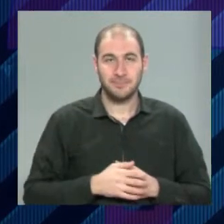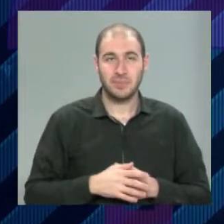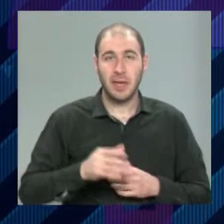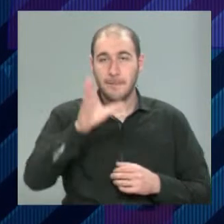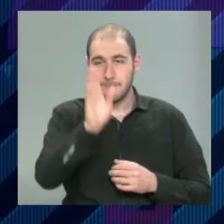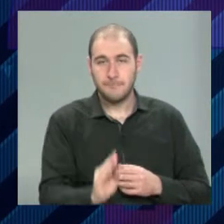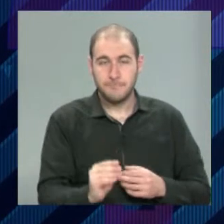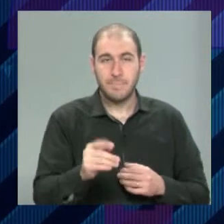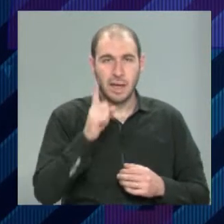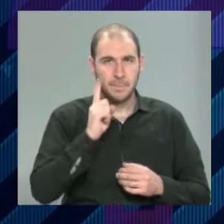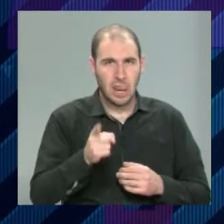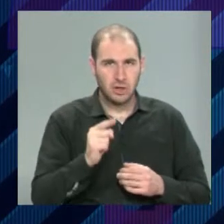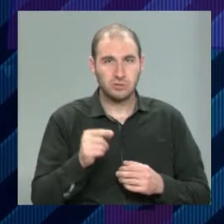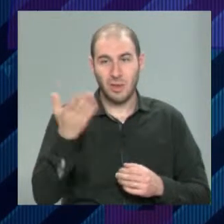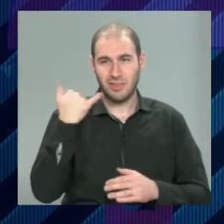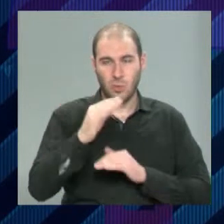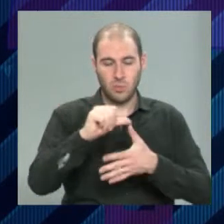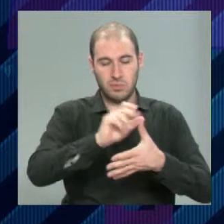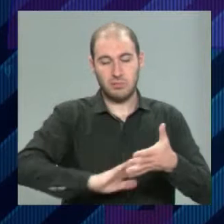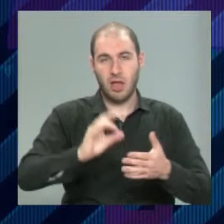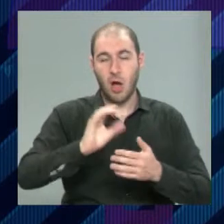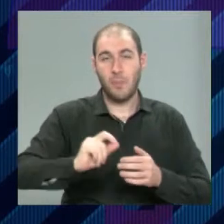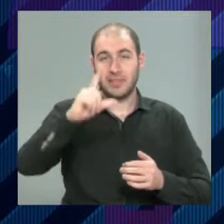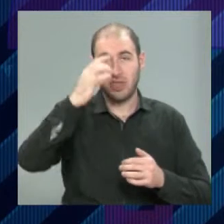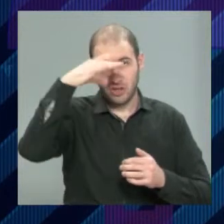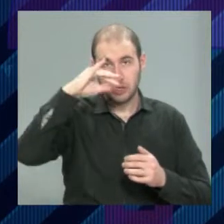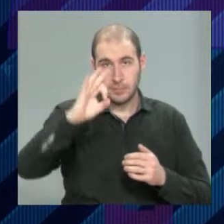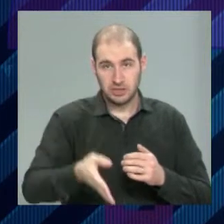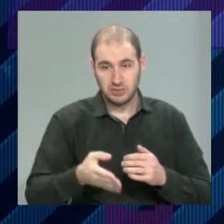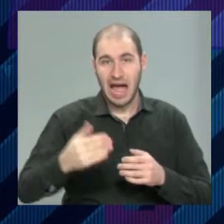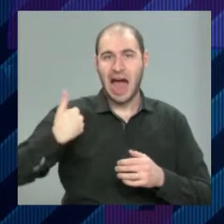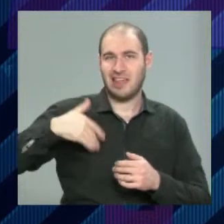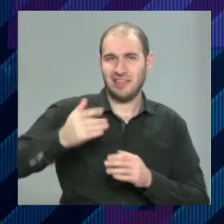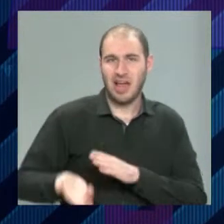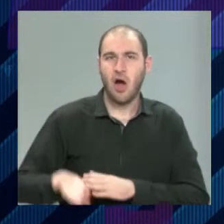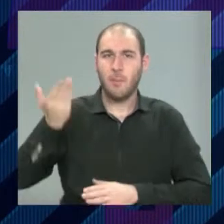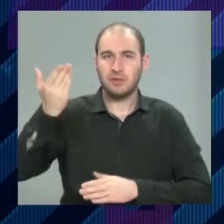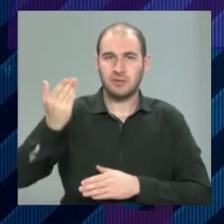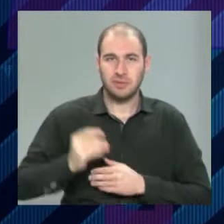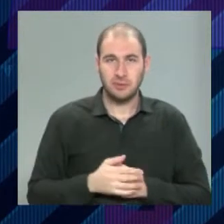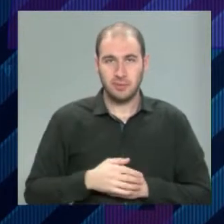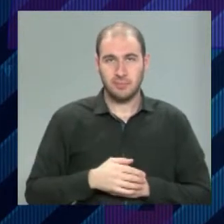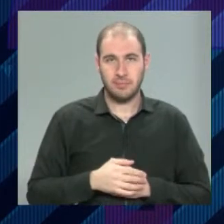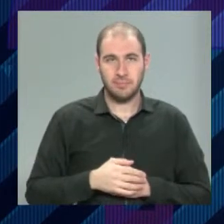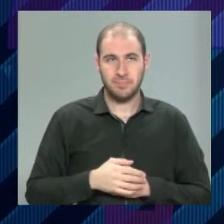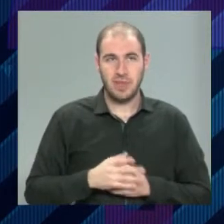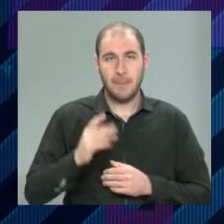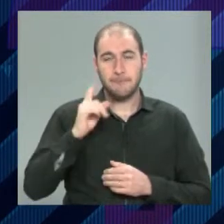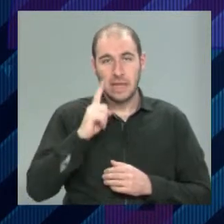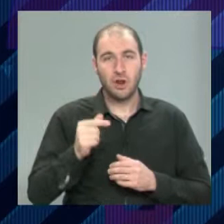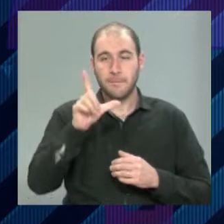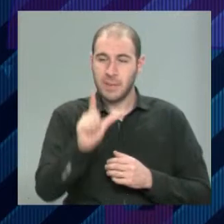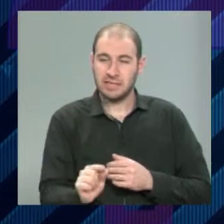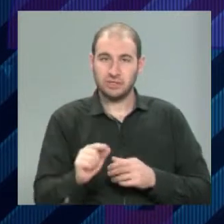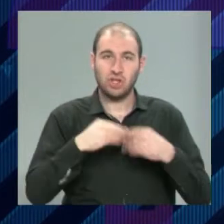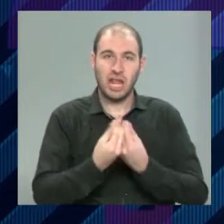riesgo país de la región que mencionamos aumentó un 12%. Para Argentina el incremento en ese del riesgo país fue